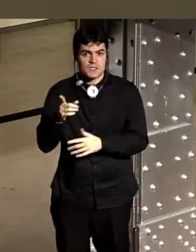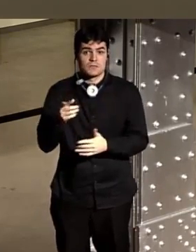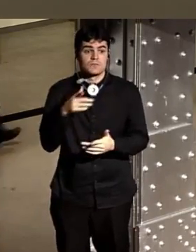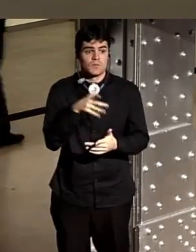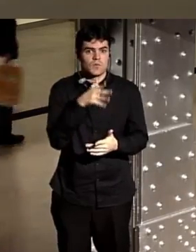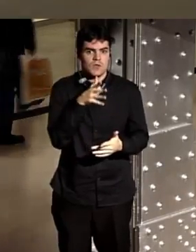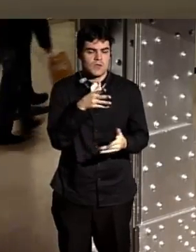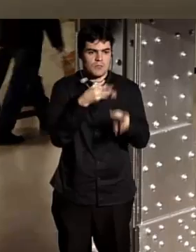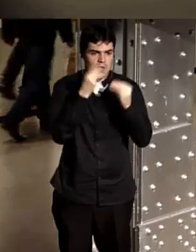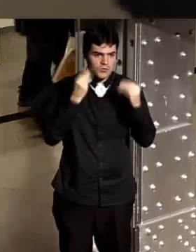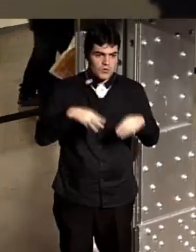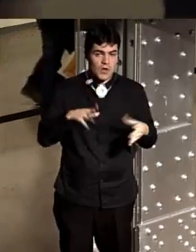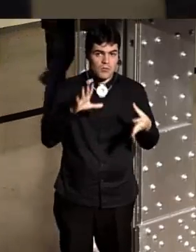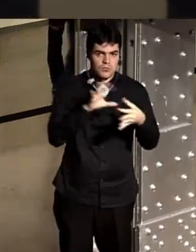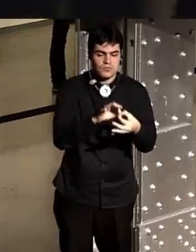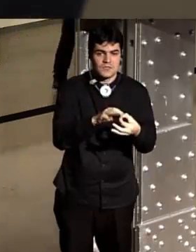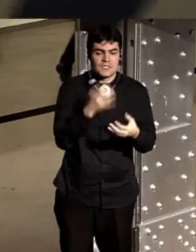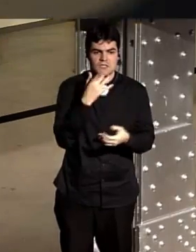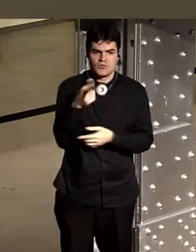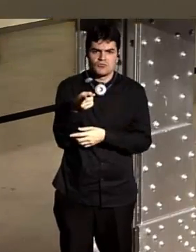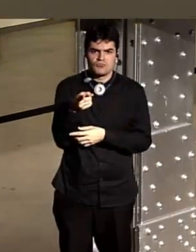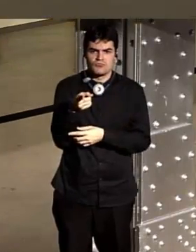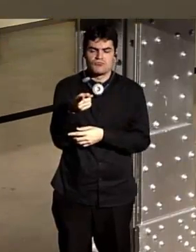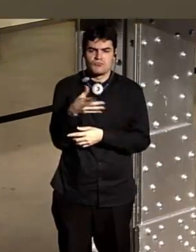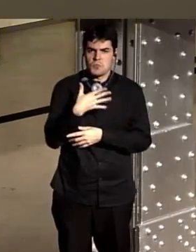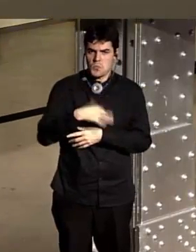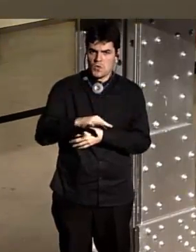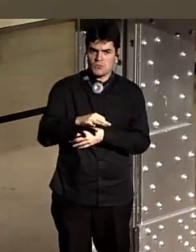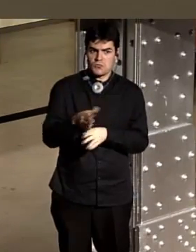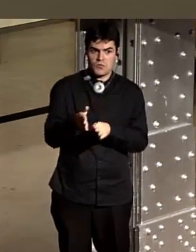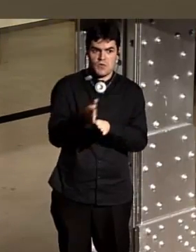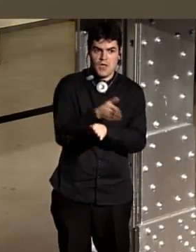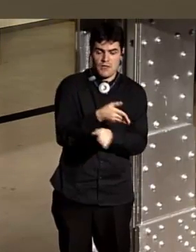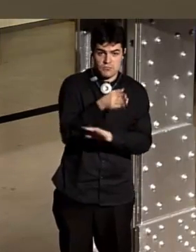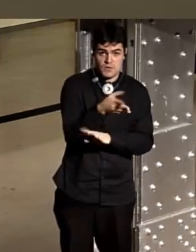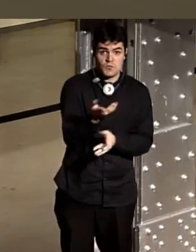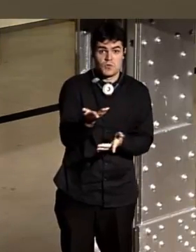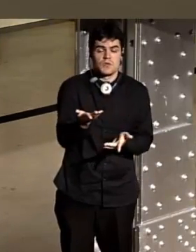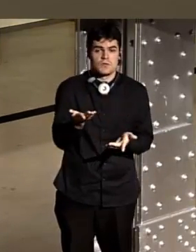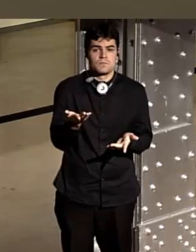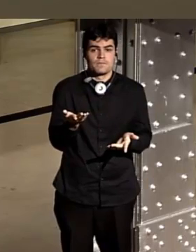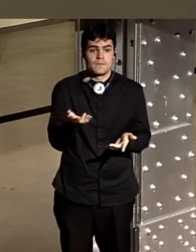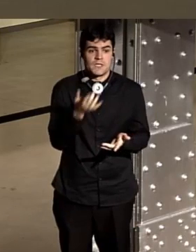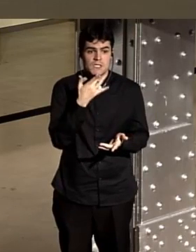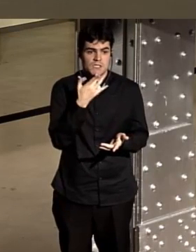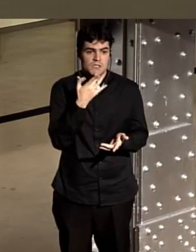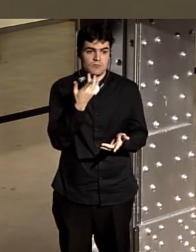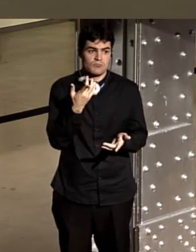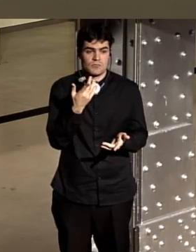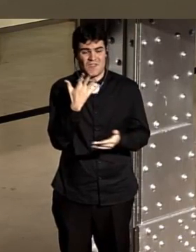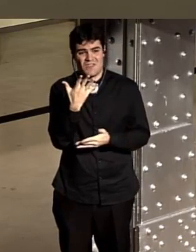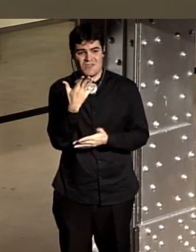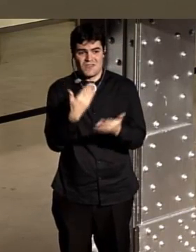la historia. Y si eso puedo hacer antes de ir, como me alcanza. Y si no me alcanza 5